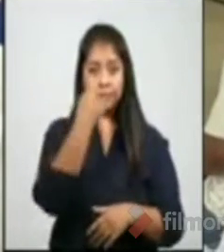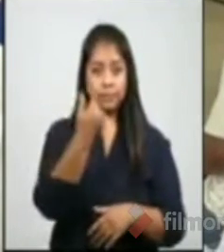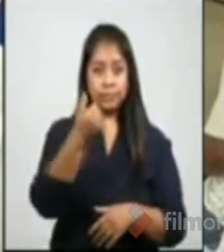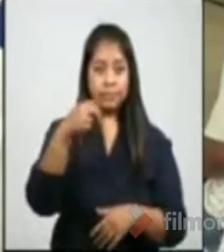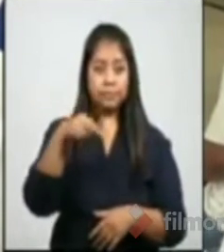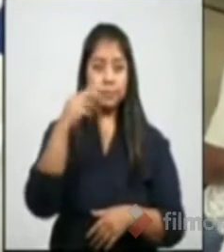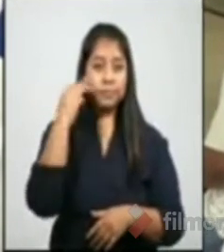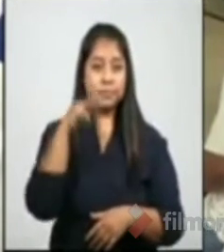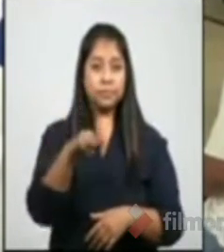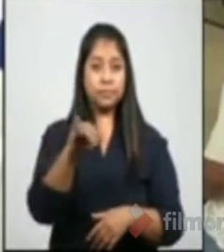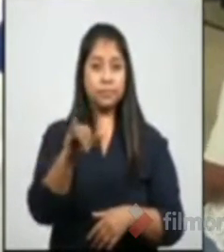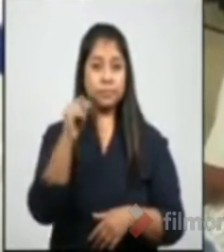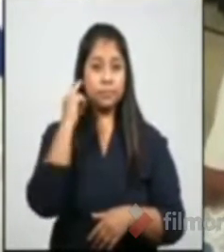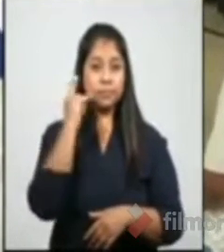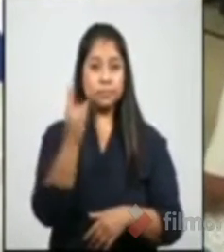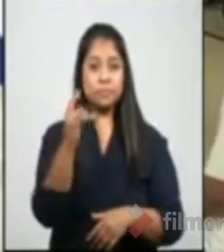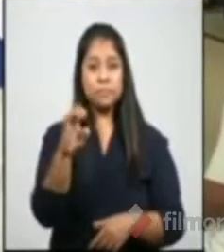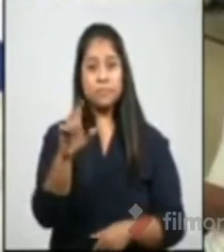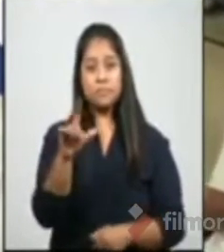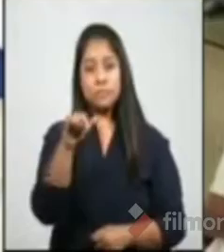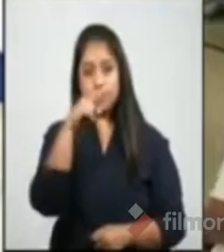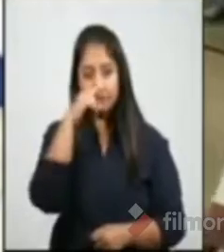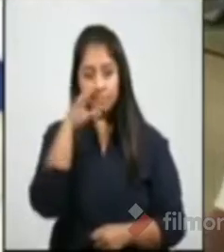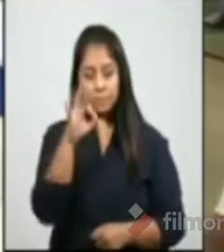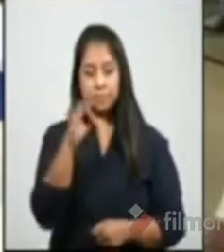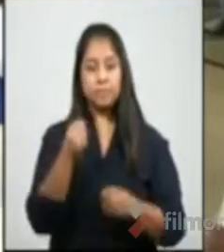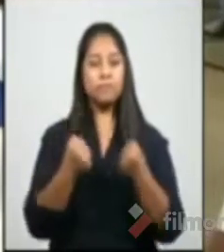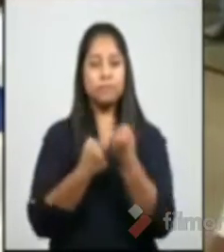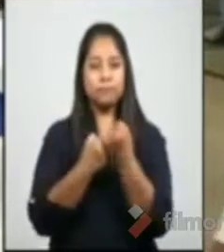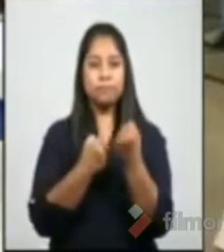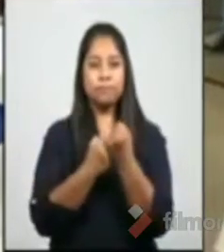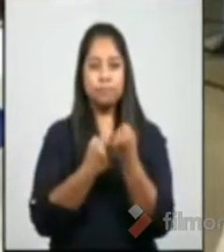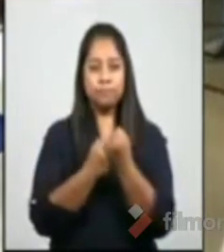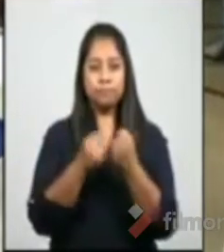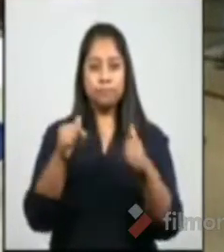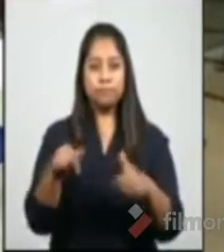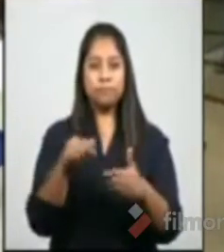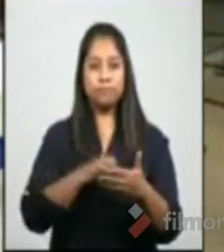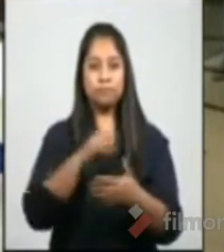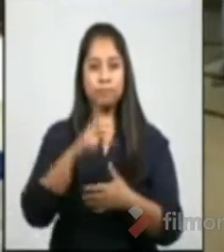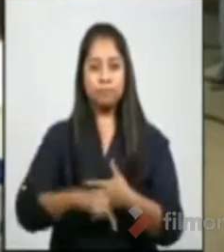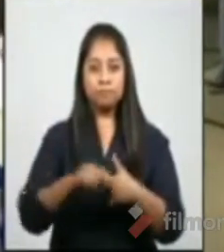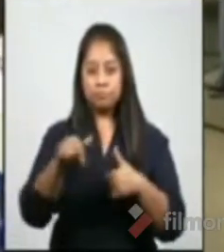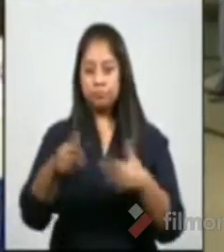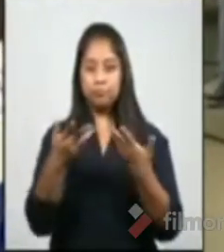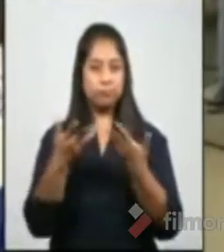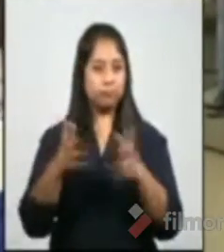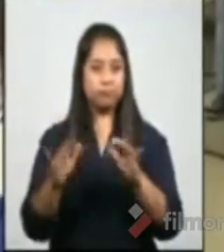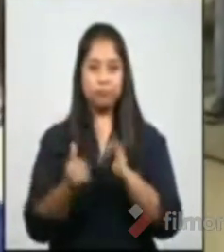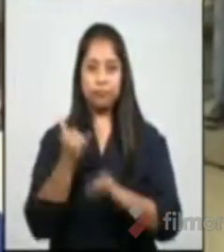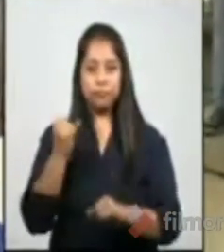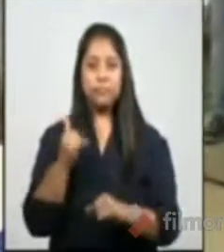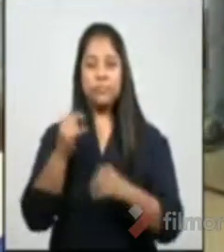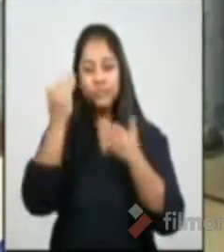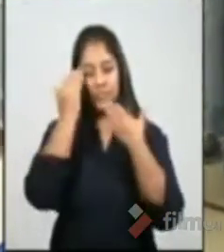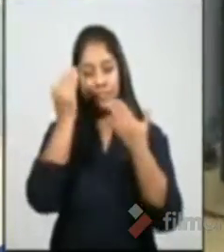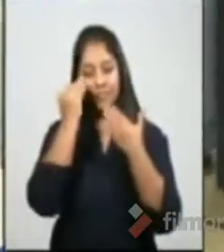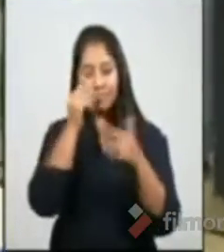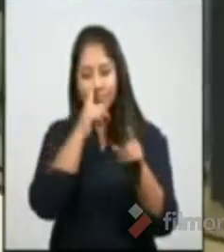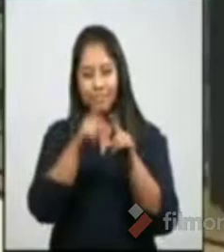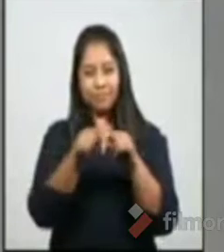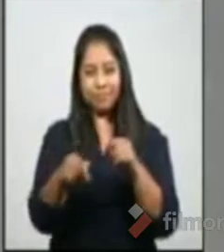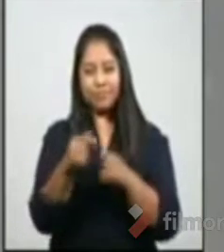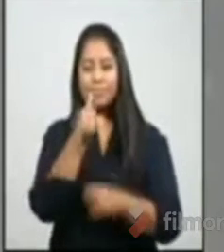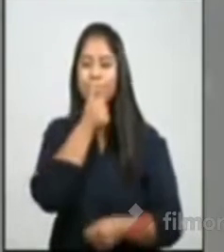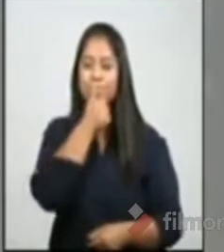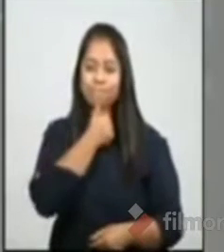apoyó en el proyecto que en este momento estamos concluyendo. También agradecerles la paciencia que tuvieron